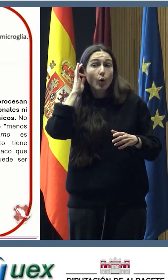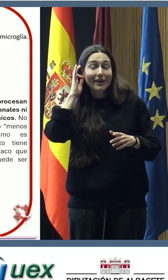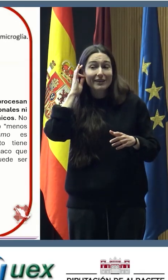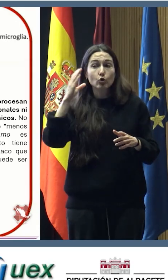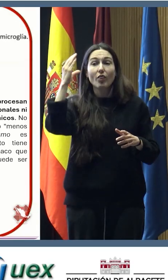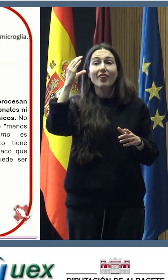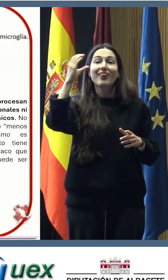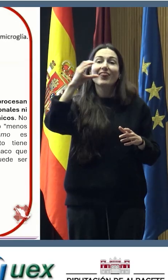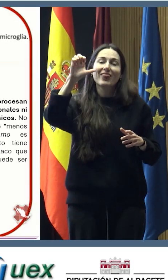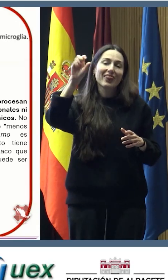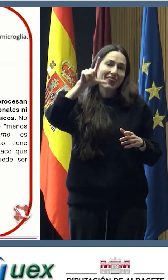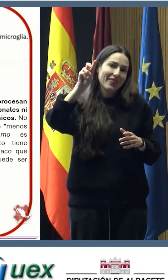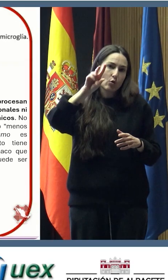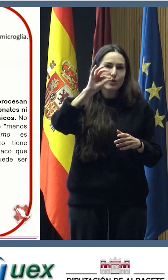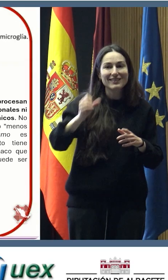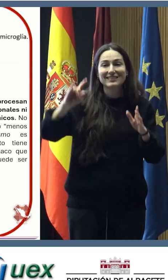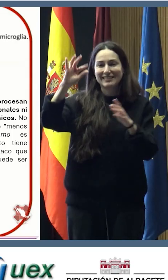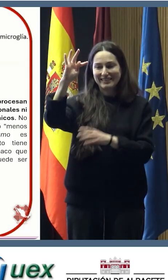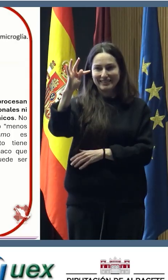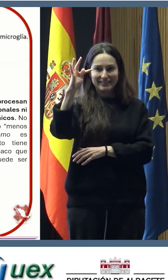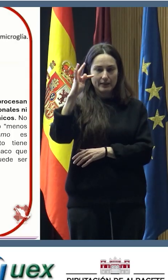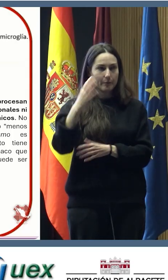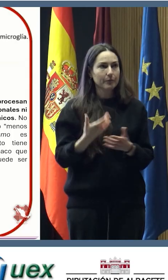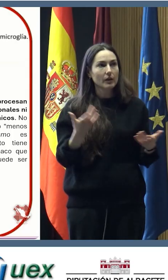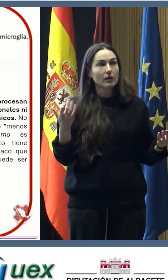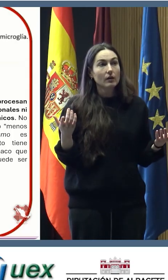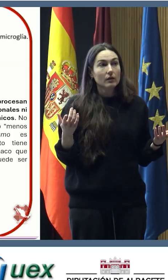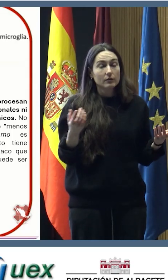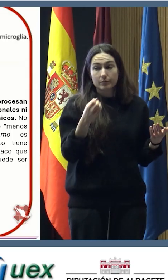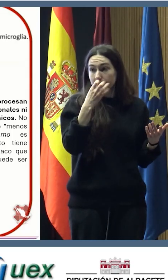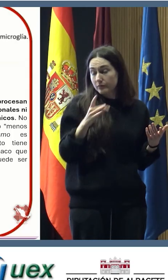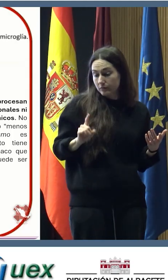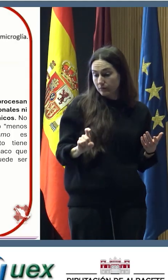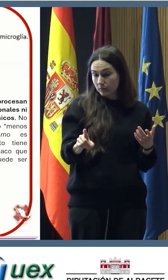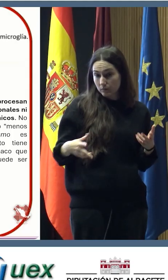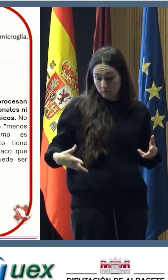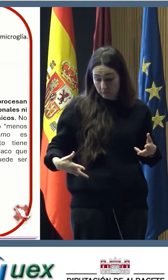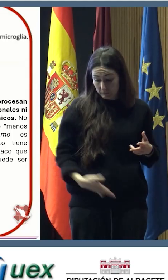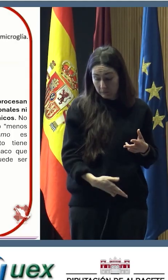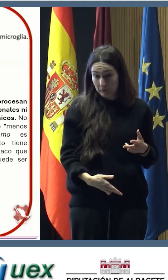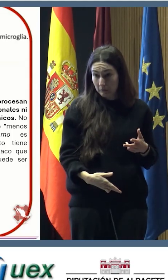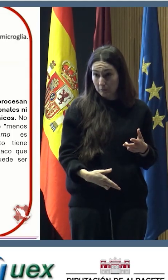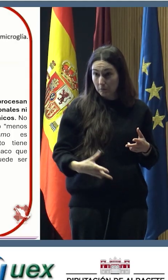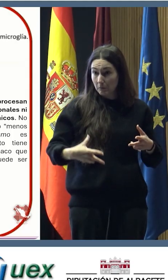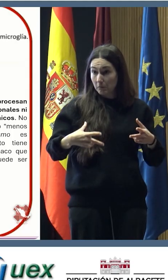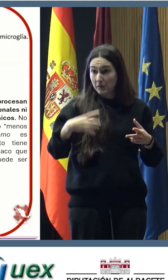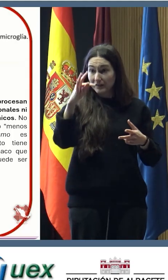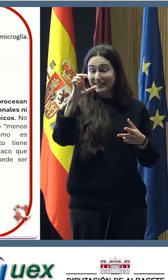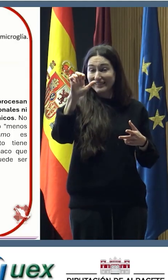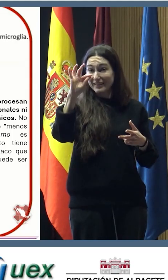estas vías en los machos, si se castran, se elimina la testosterona,